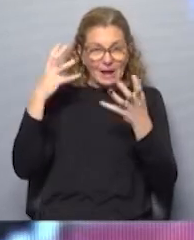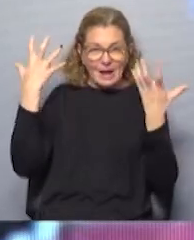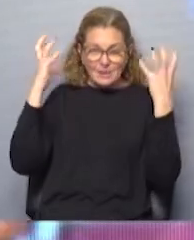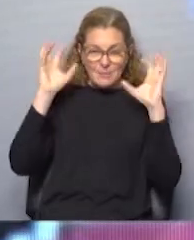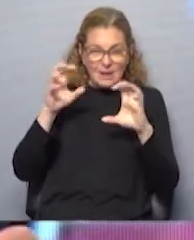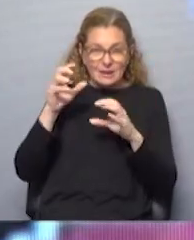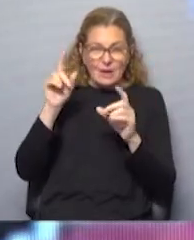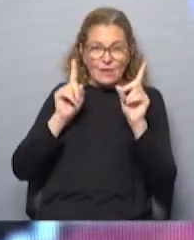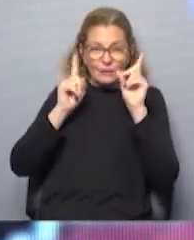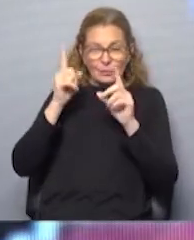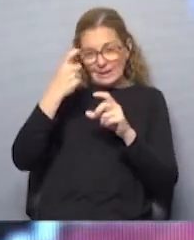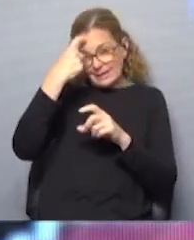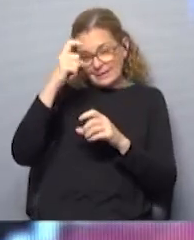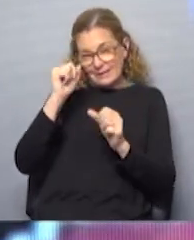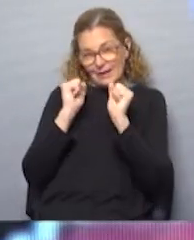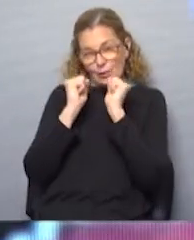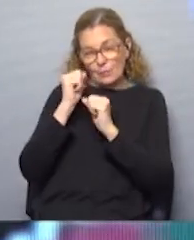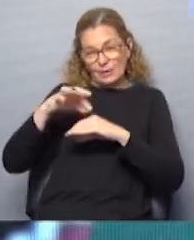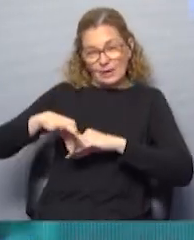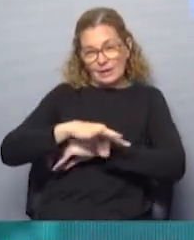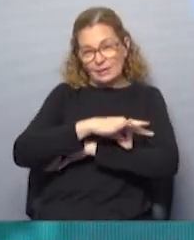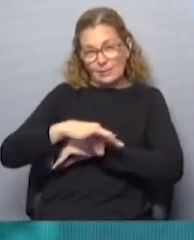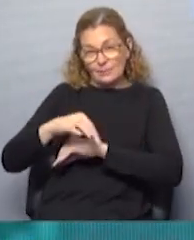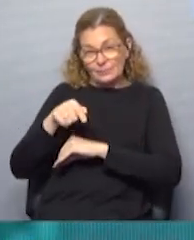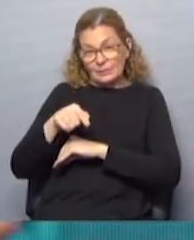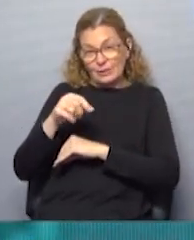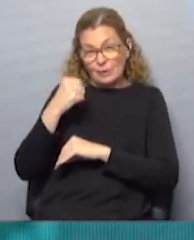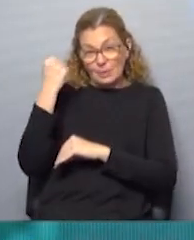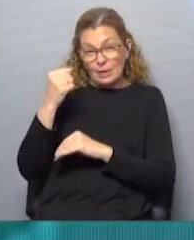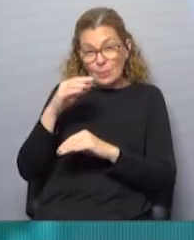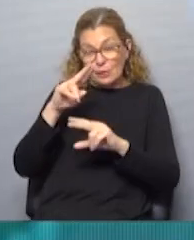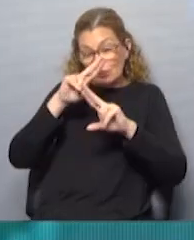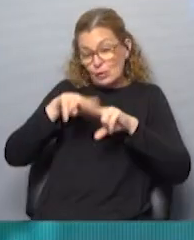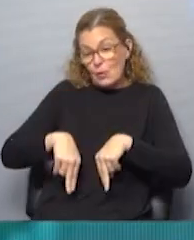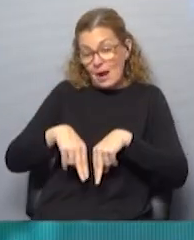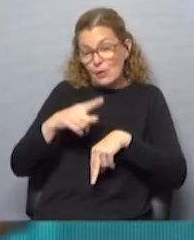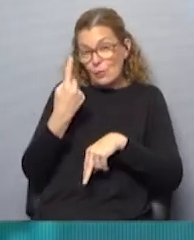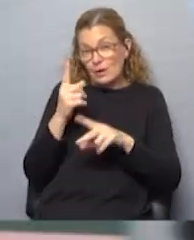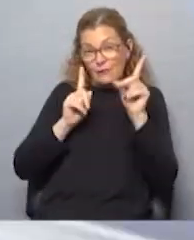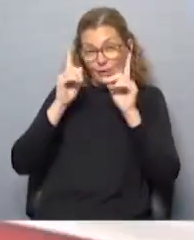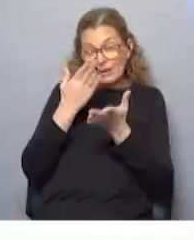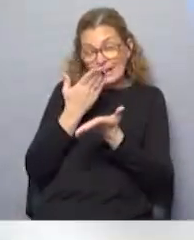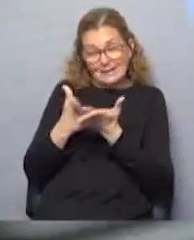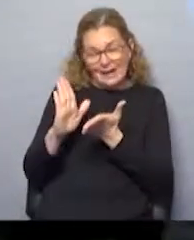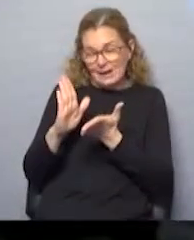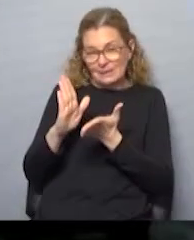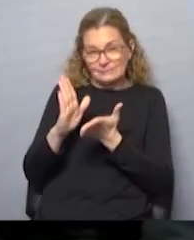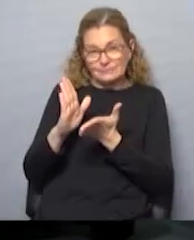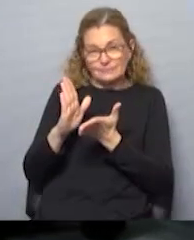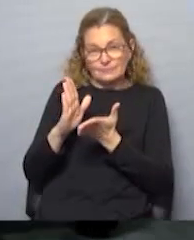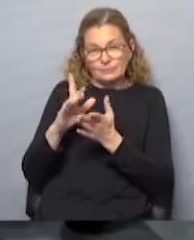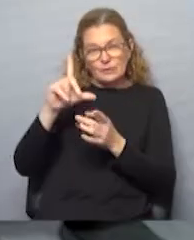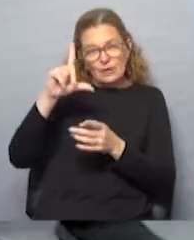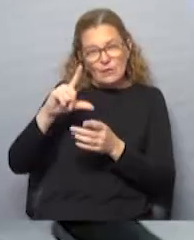ejemplo la facultad de ciencias económicas a la arquitectura es decir esencialmente es como anular una facultad y sacarla del marco cuando se